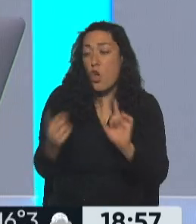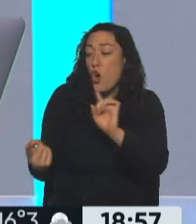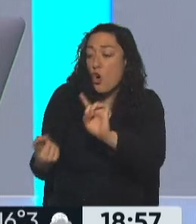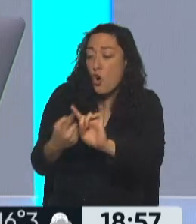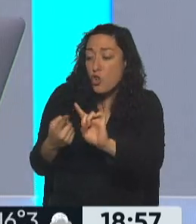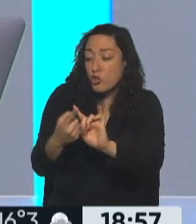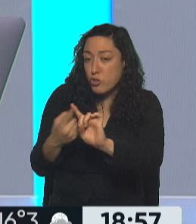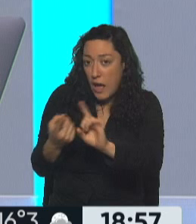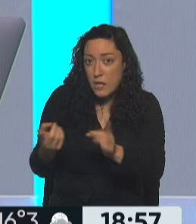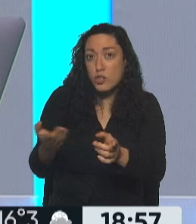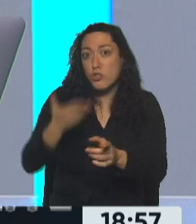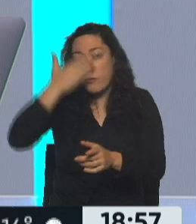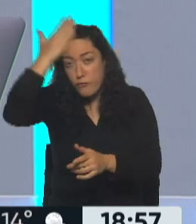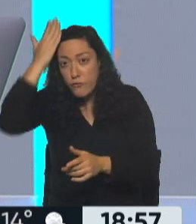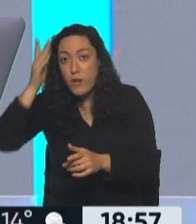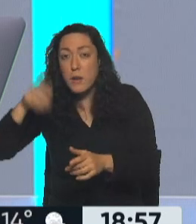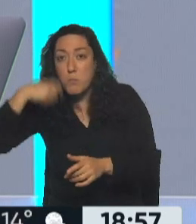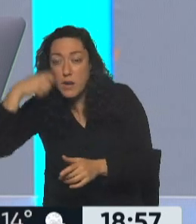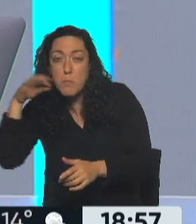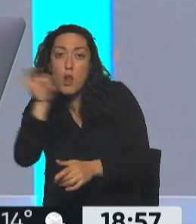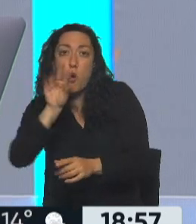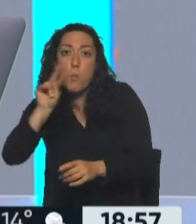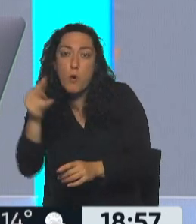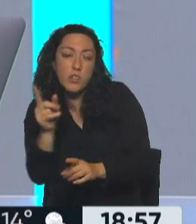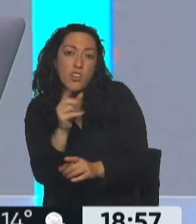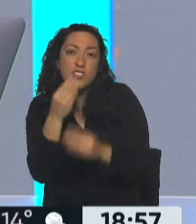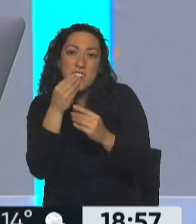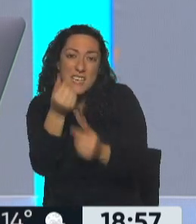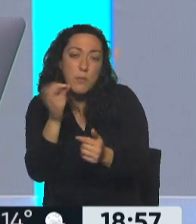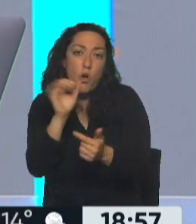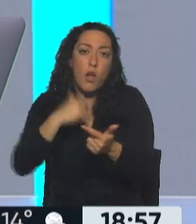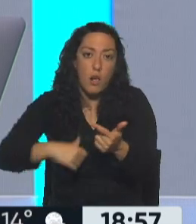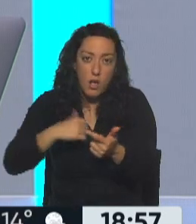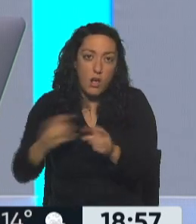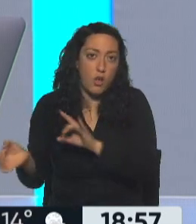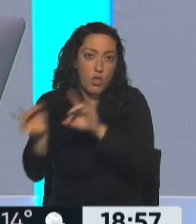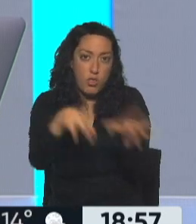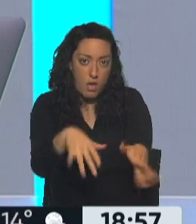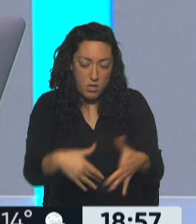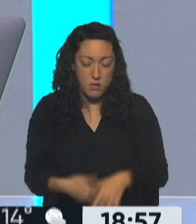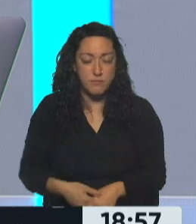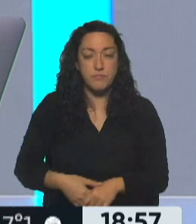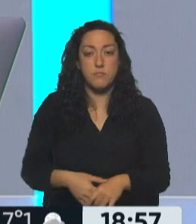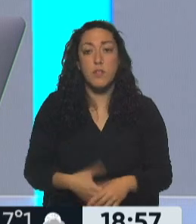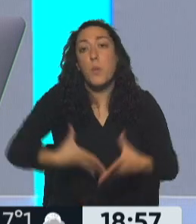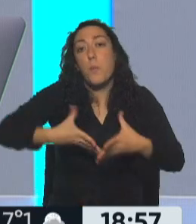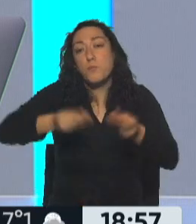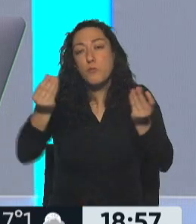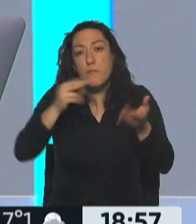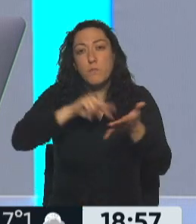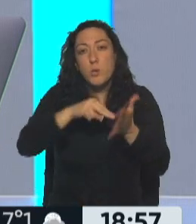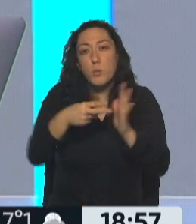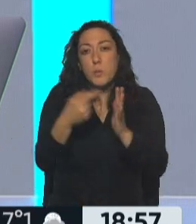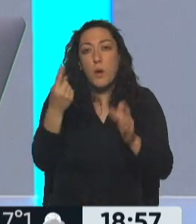animal muerto o enfermo. Bien. Sobre todo contagian por la saliva, por las heces. Sí. Y el problema muchas veces, porque